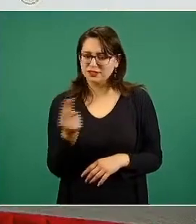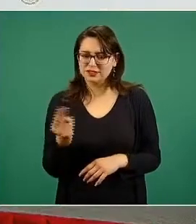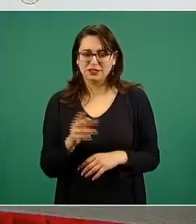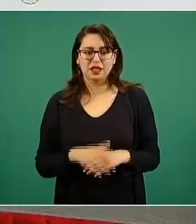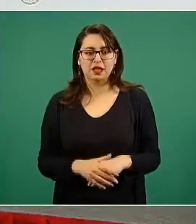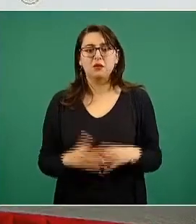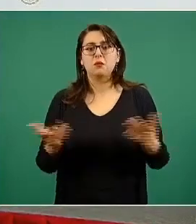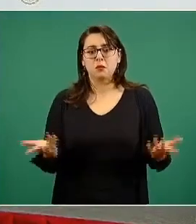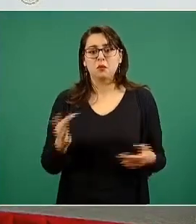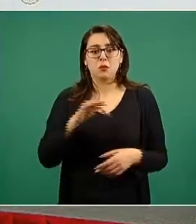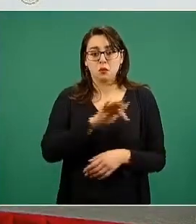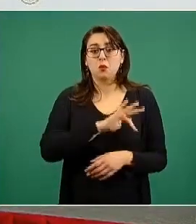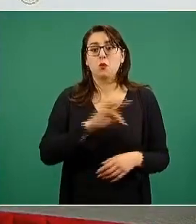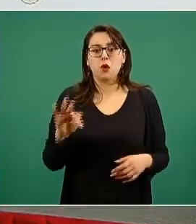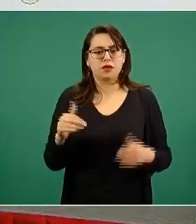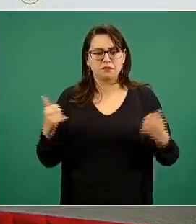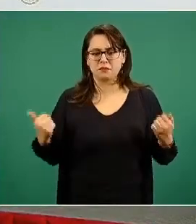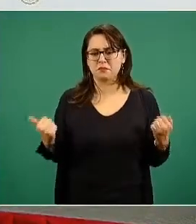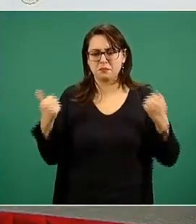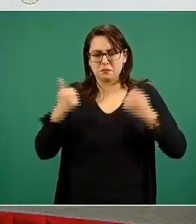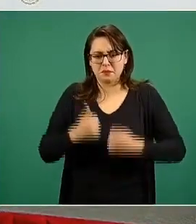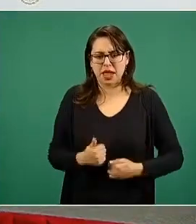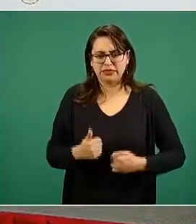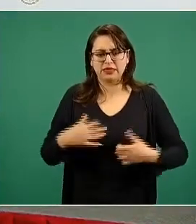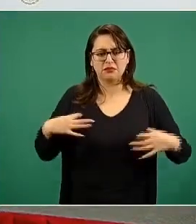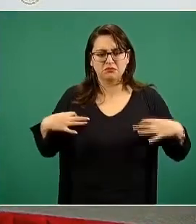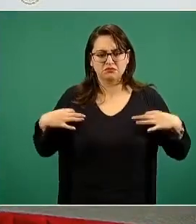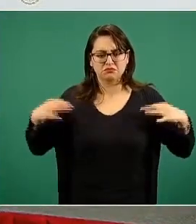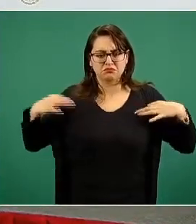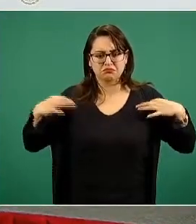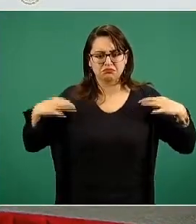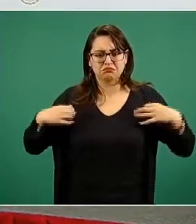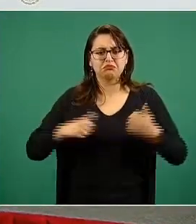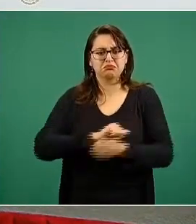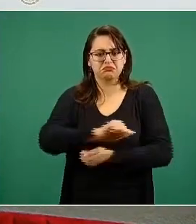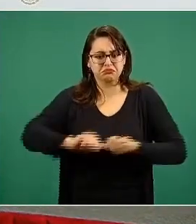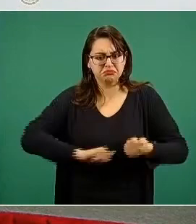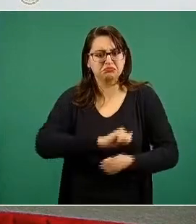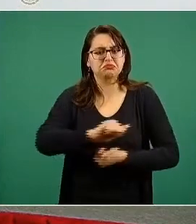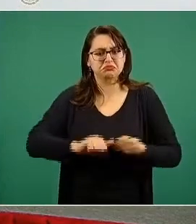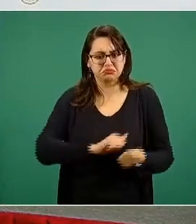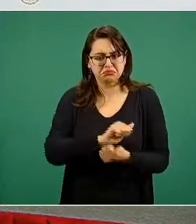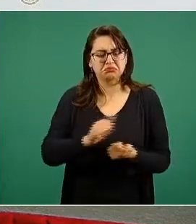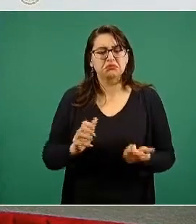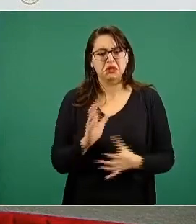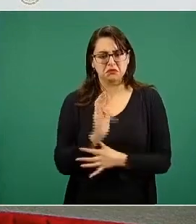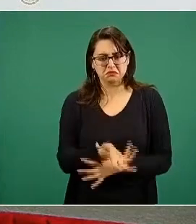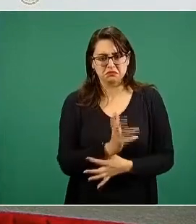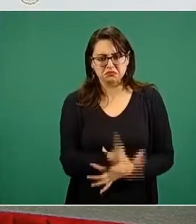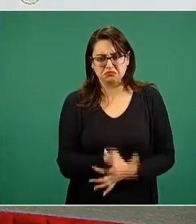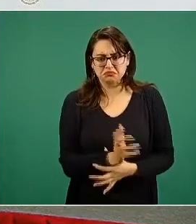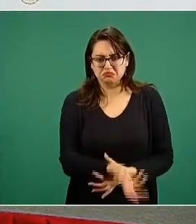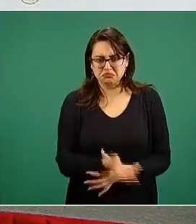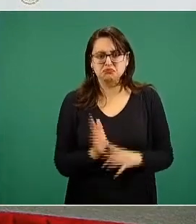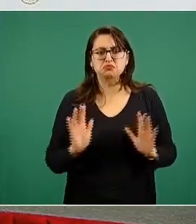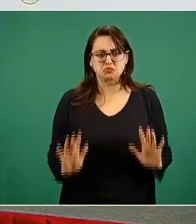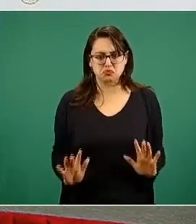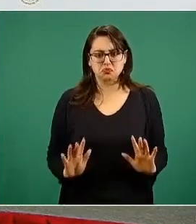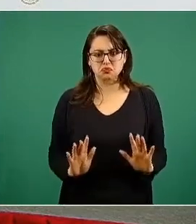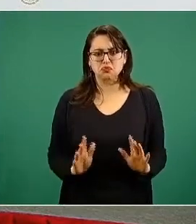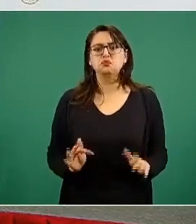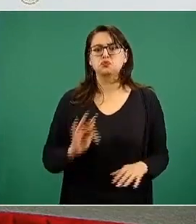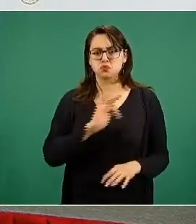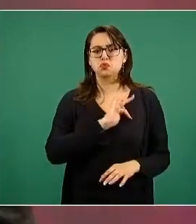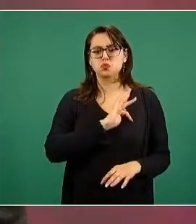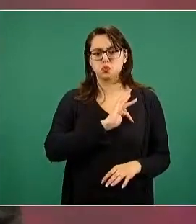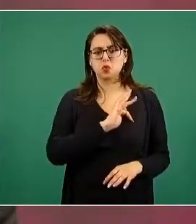ejemplo, batas quirúrgicas lavables de algodón que pueden servir para